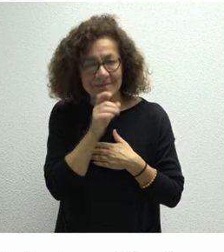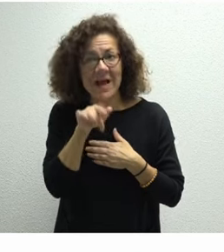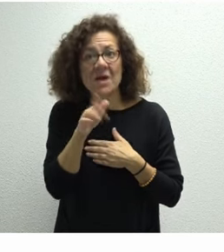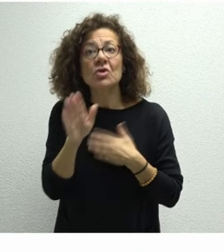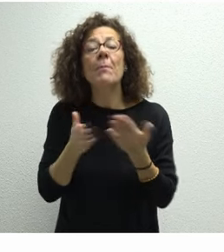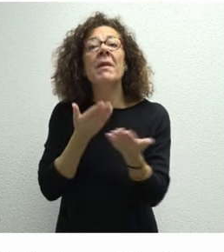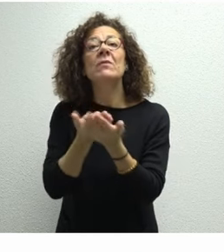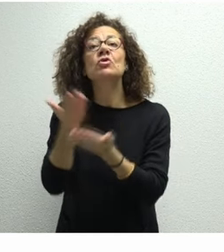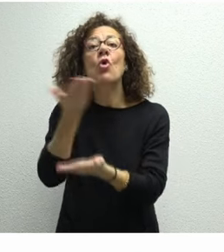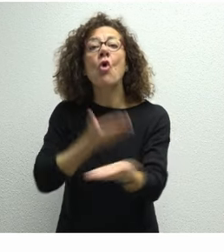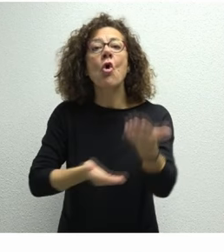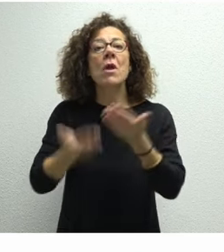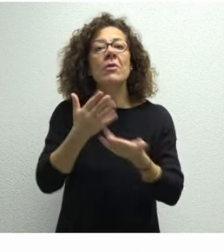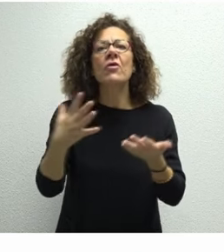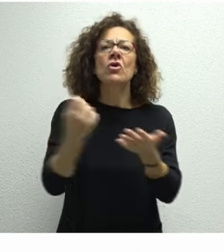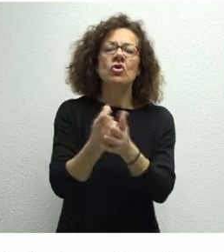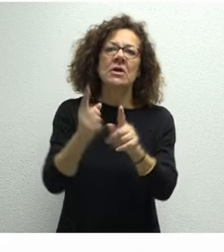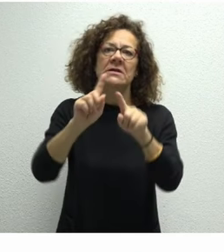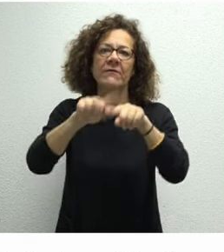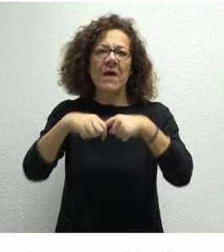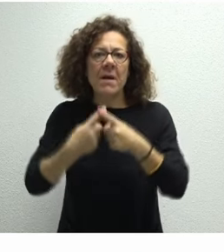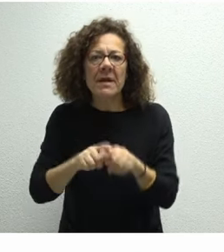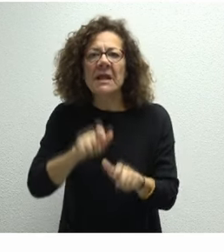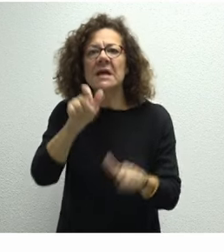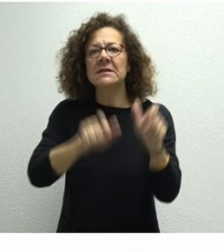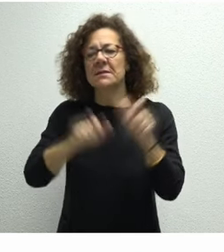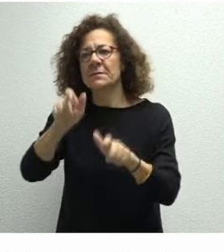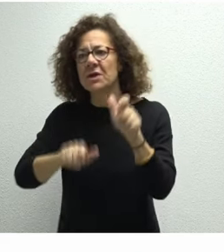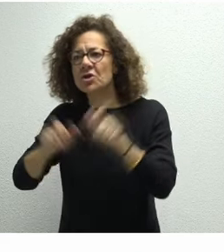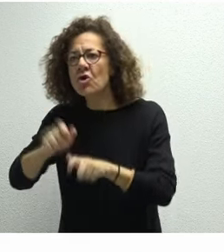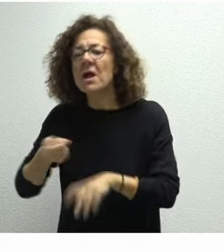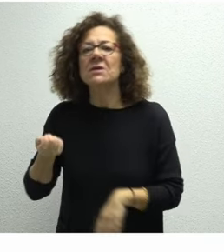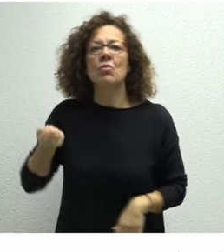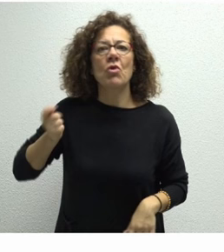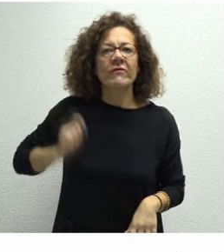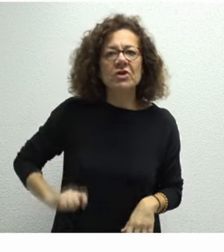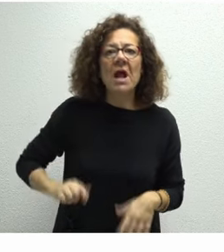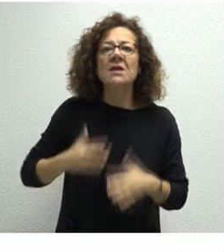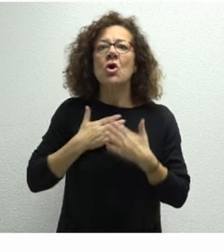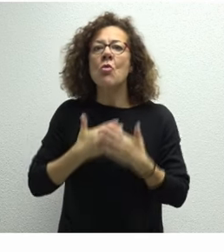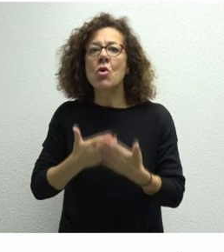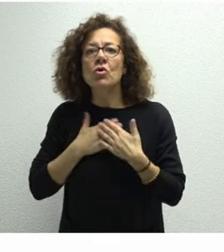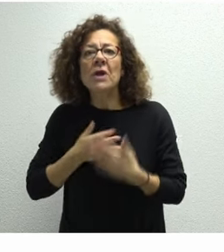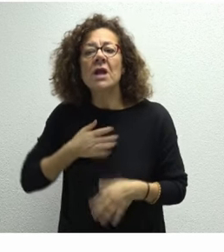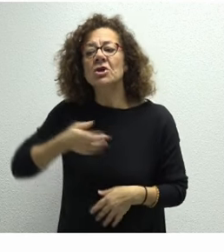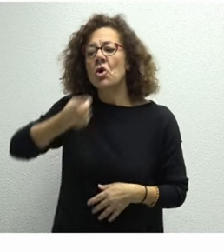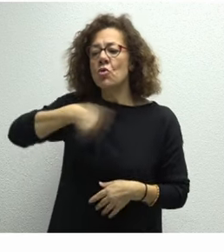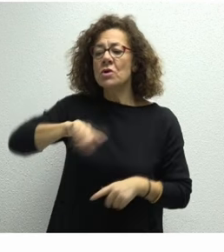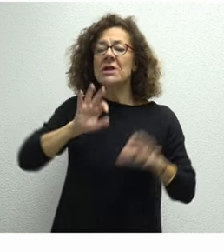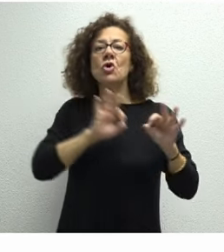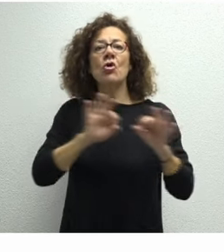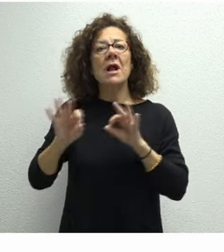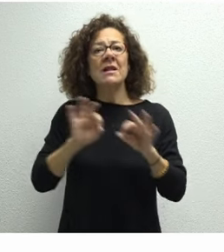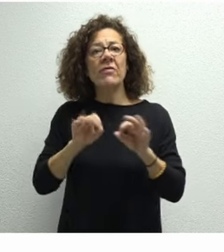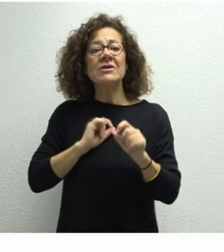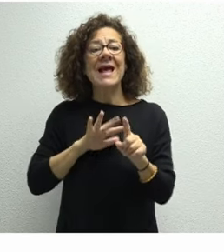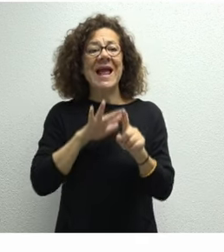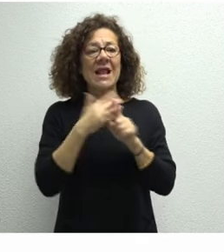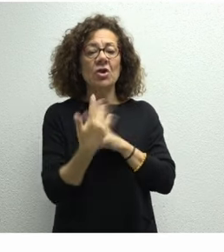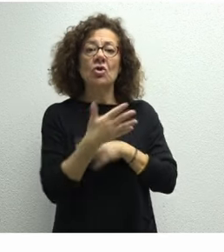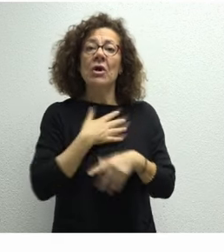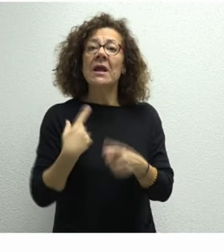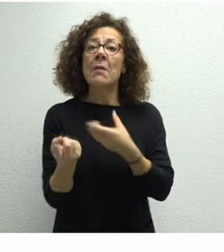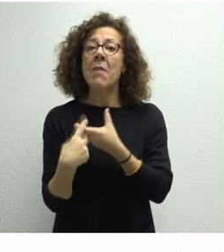pedimos la colaboración de todas las familias las personas profesionales voluntarios nuestras organizaciones el entorno que quiere